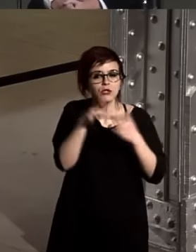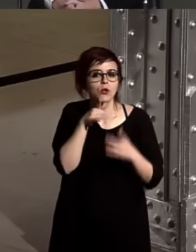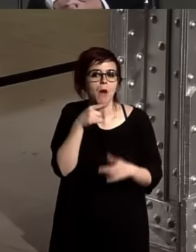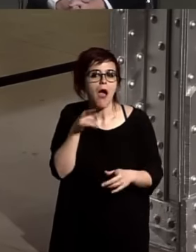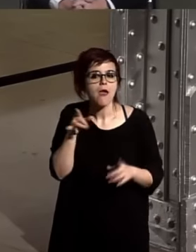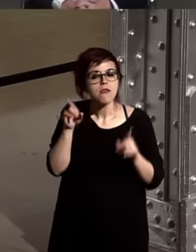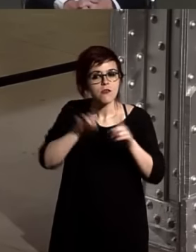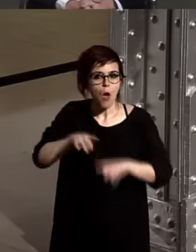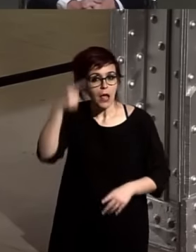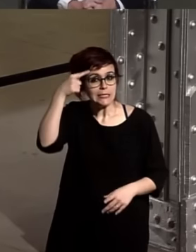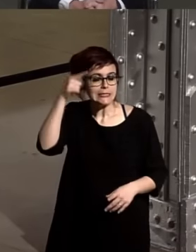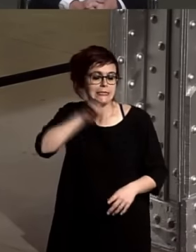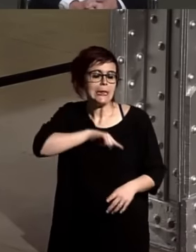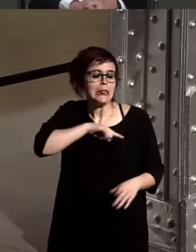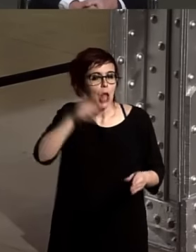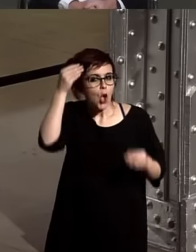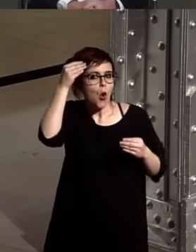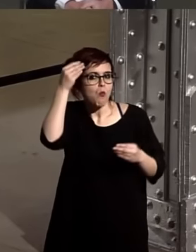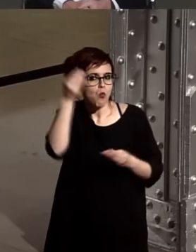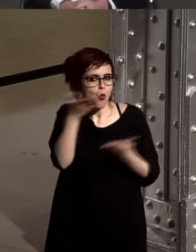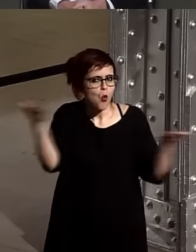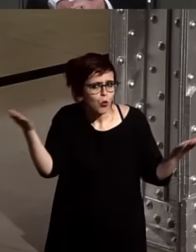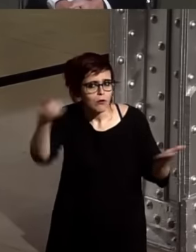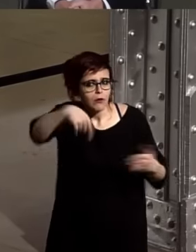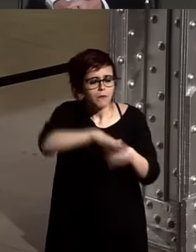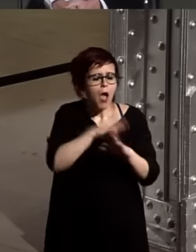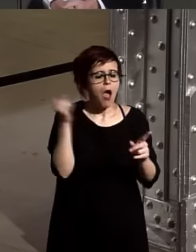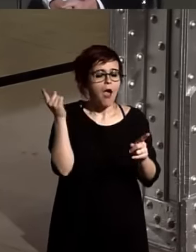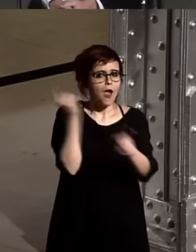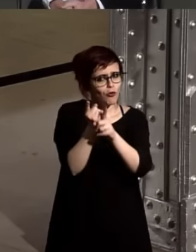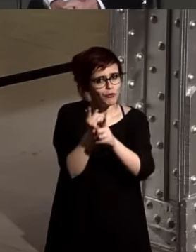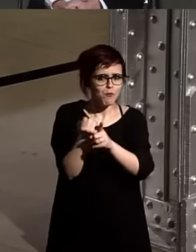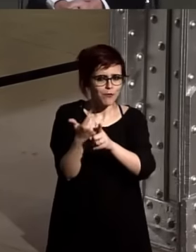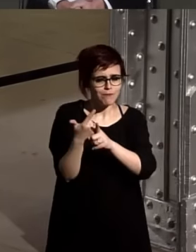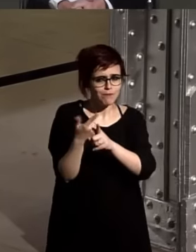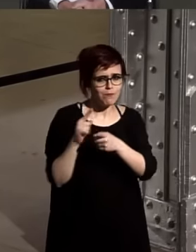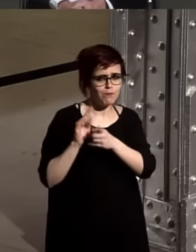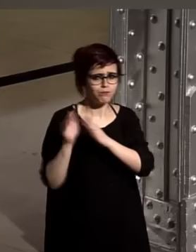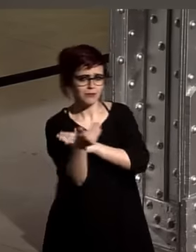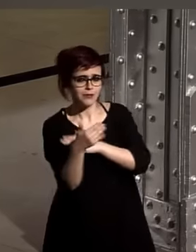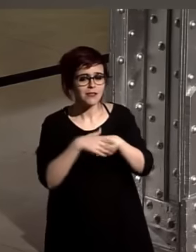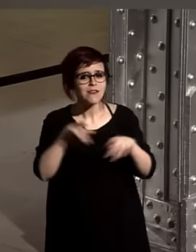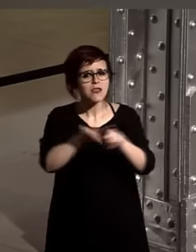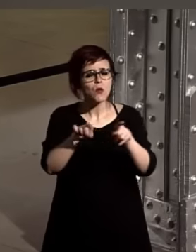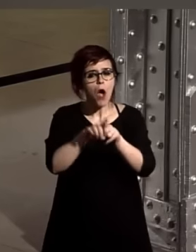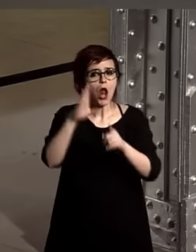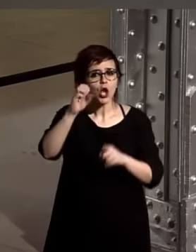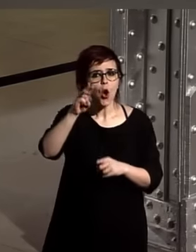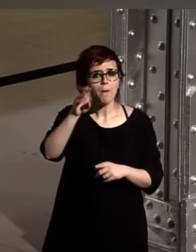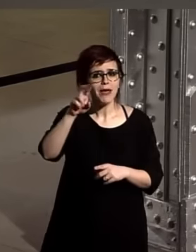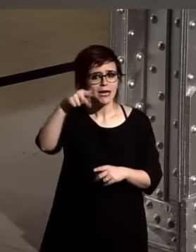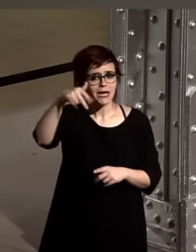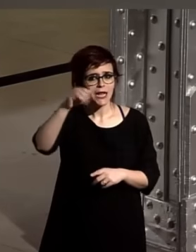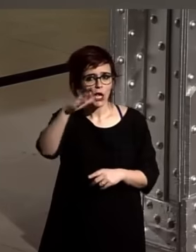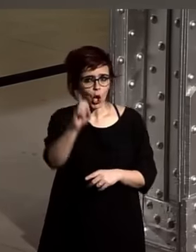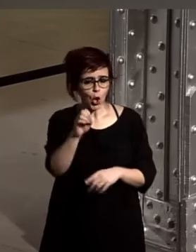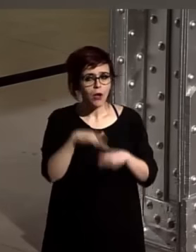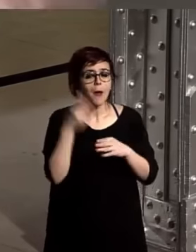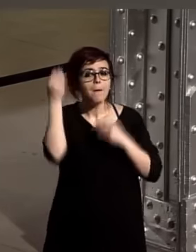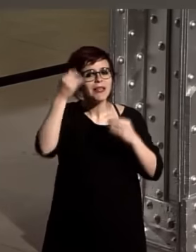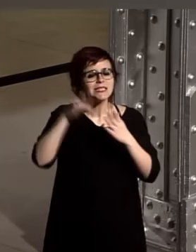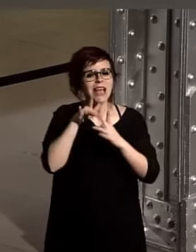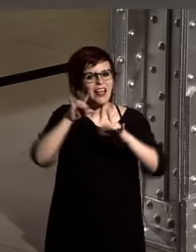meritorio vale si porque si nos remontamos todavía Copérnico claro es que lo lógico es pensar que la tierra Está quieta y